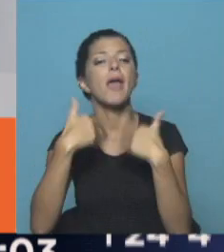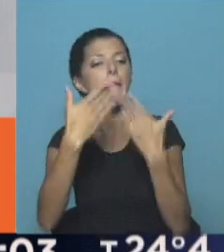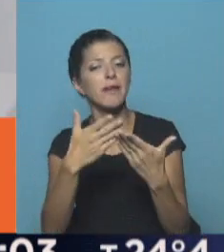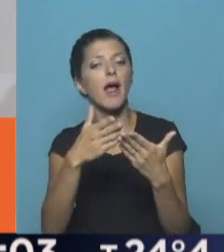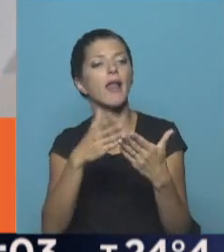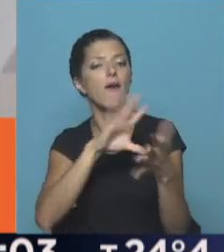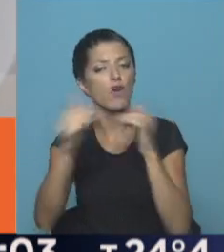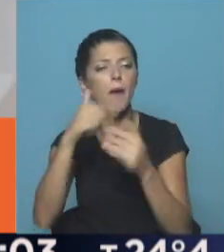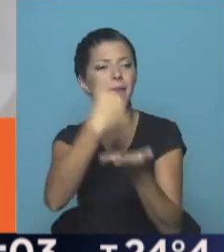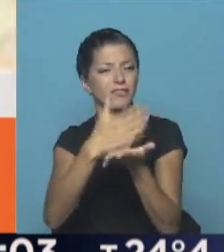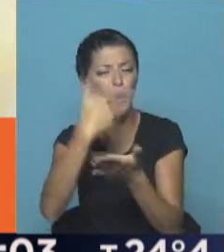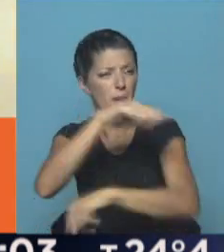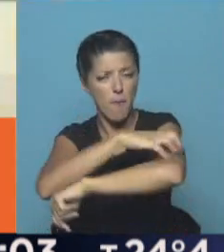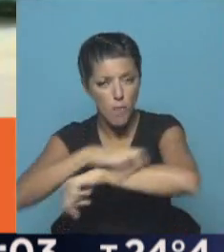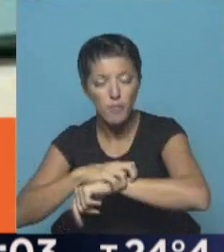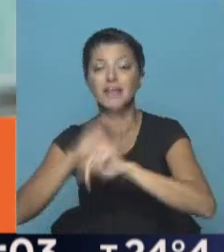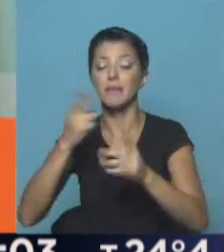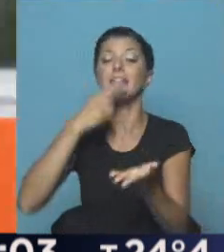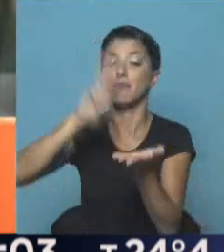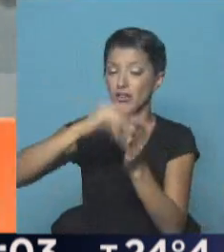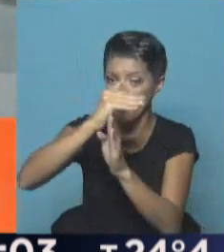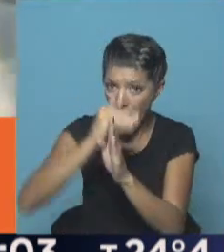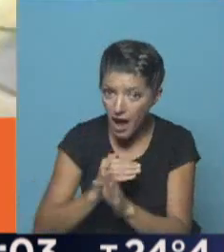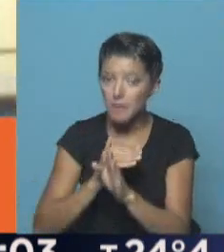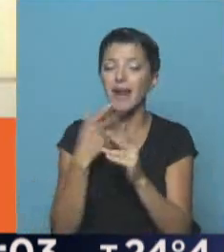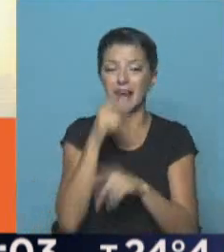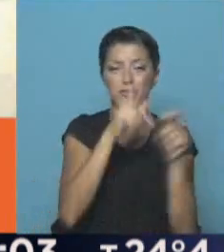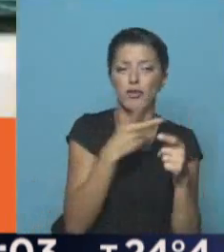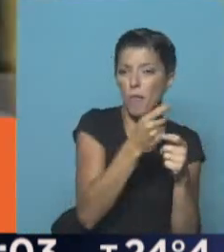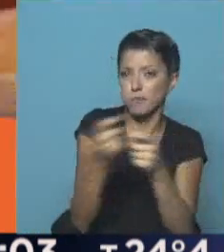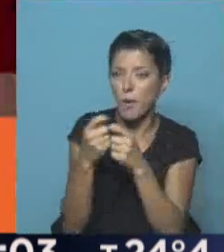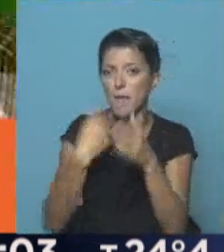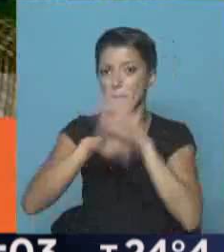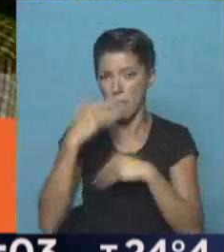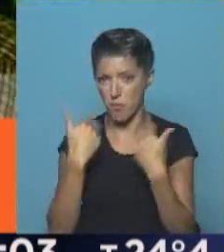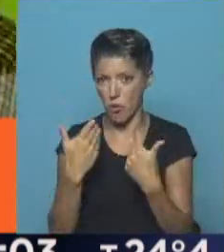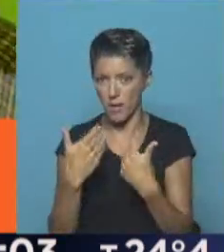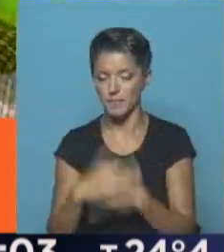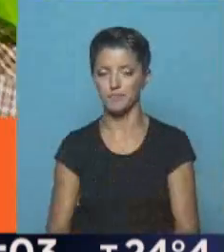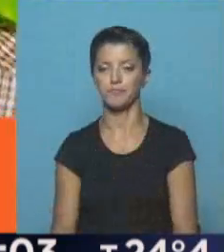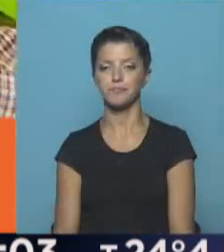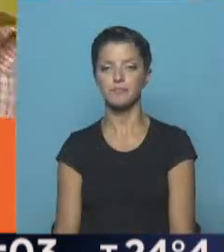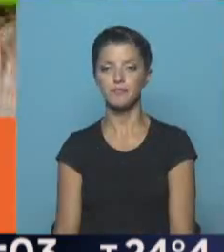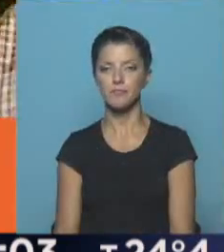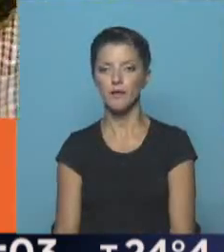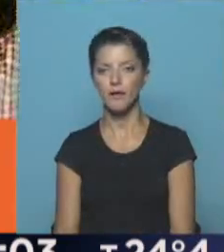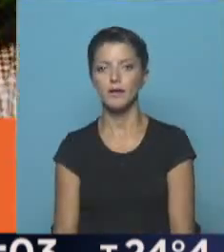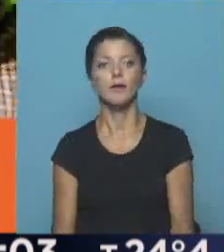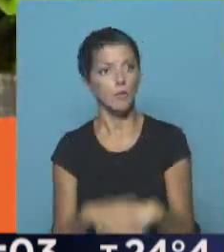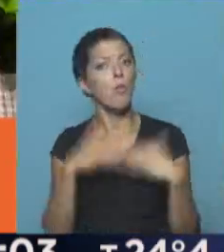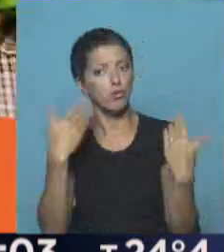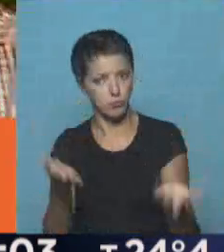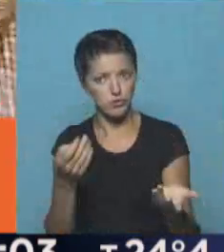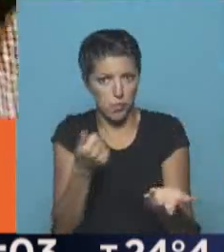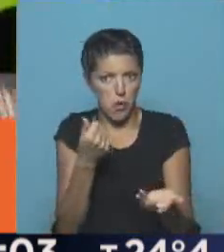y reducir impuestos para recuperar la capacidad de consumo de los ecuatorianos. Por supuesto que va a generar un poco más de tranquilidad